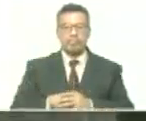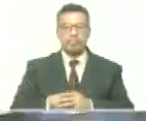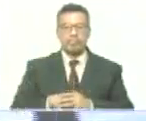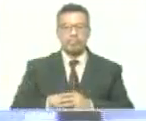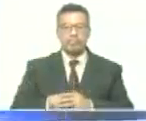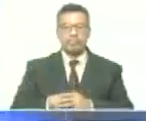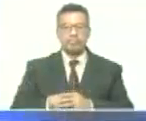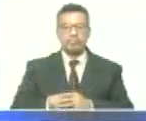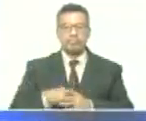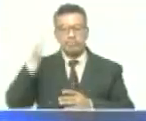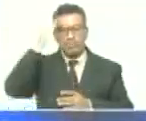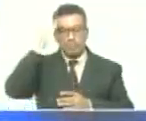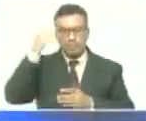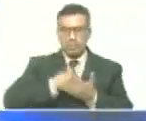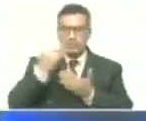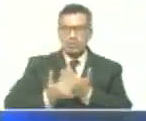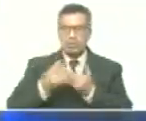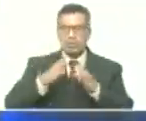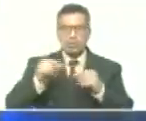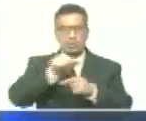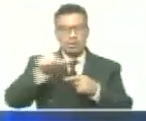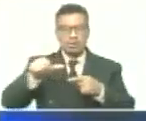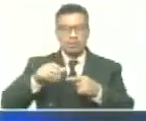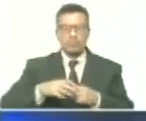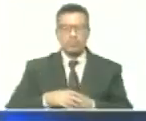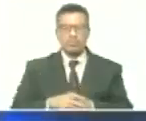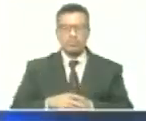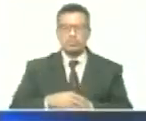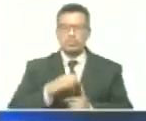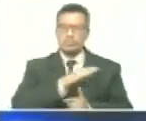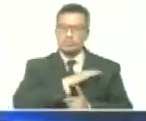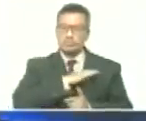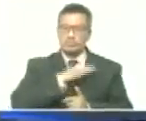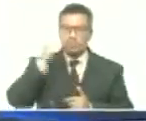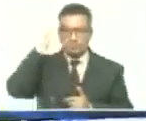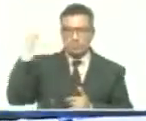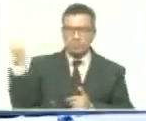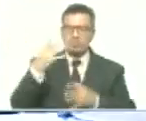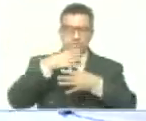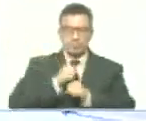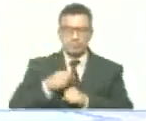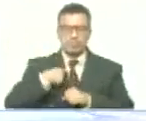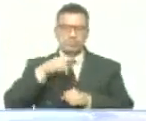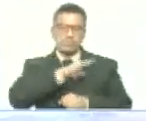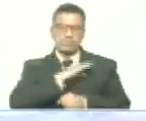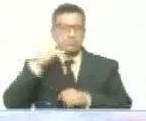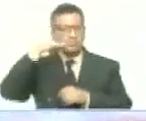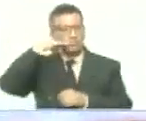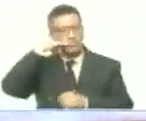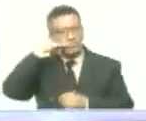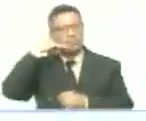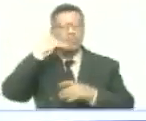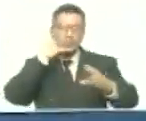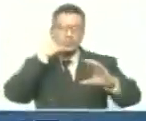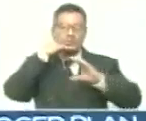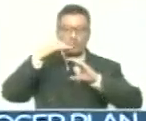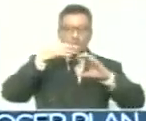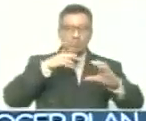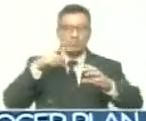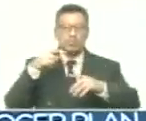Yo me enteré del plan durante la semana. Mis fuentes, que generalmente son confiables, me llamaron, me conminaron a